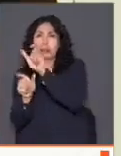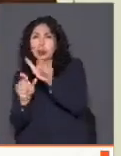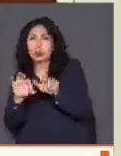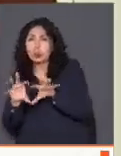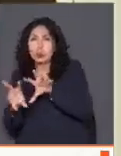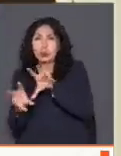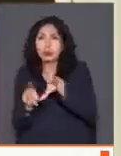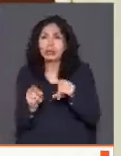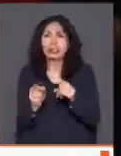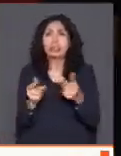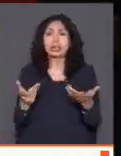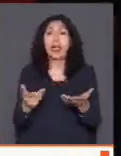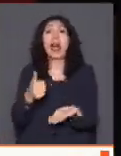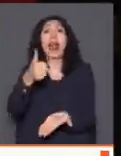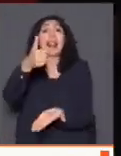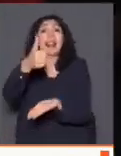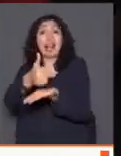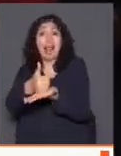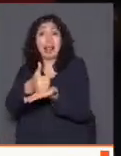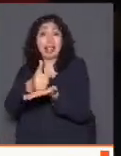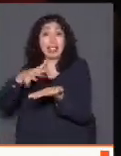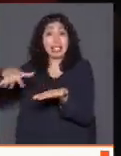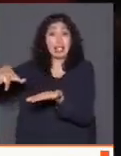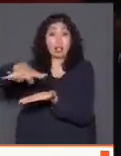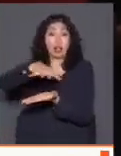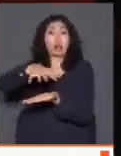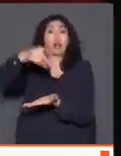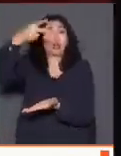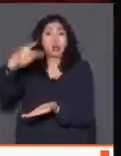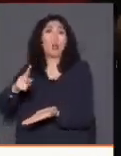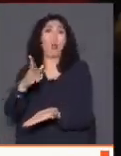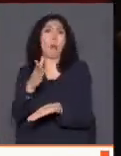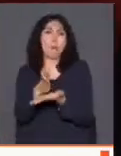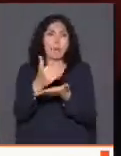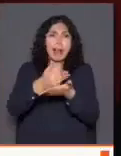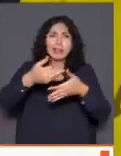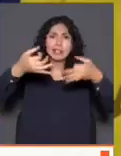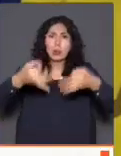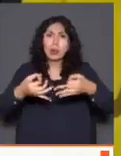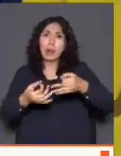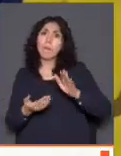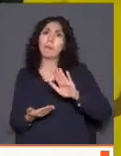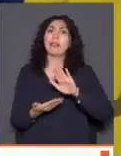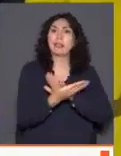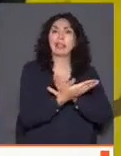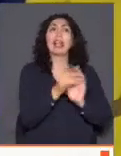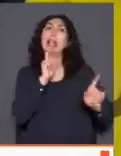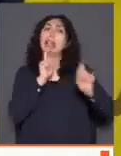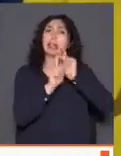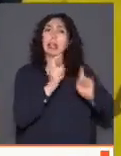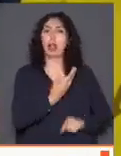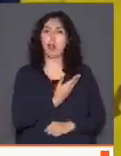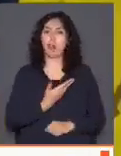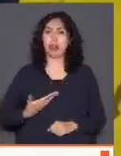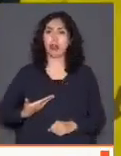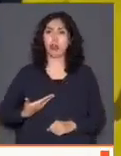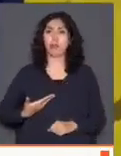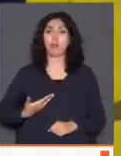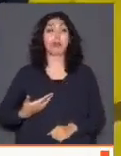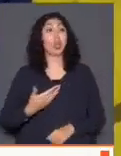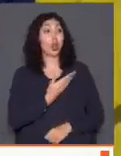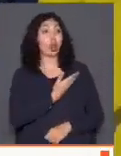llevó a alcaldes del sector oriente a presentar su propio plan con críticas al gobierno. Aun cuando el gobierno quiera traspasar